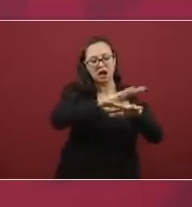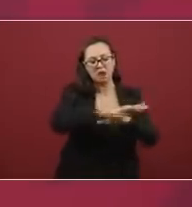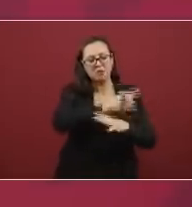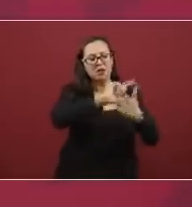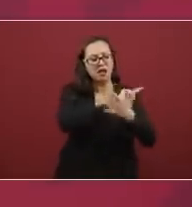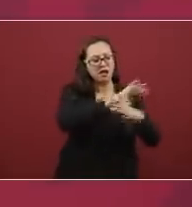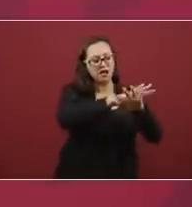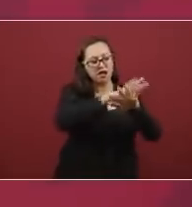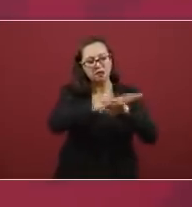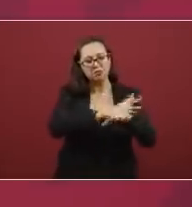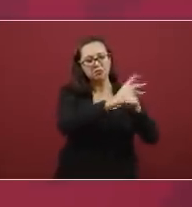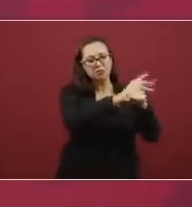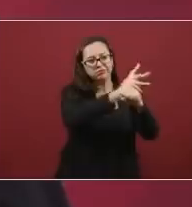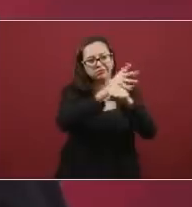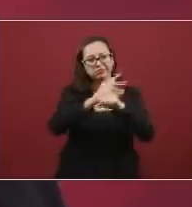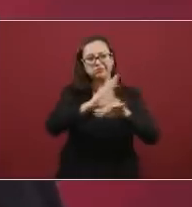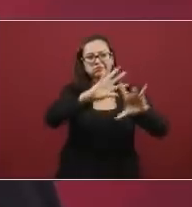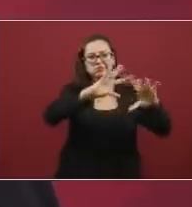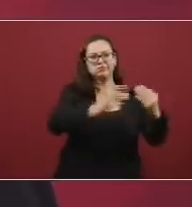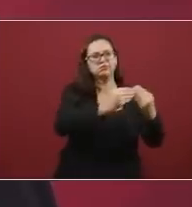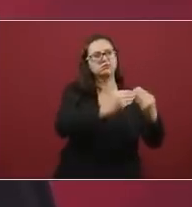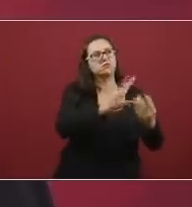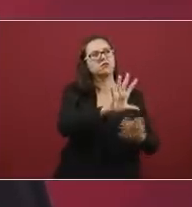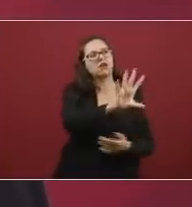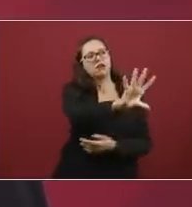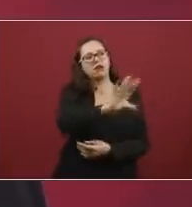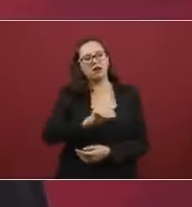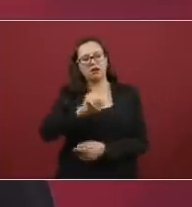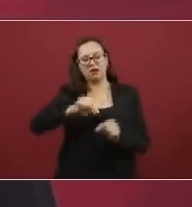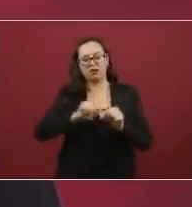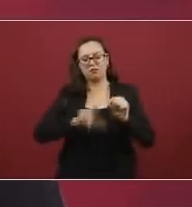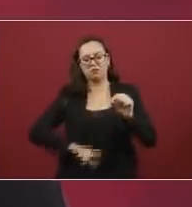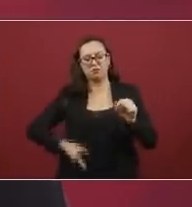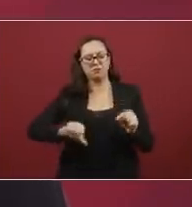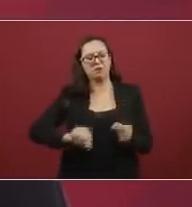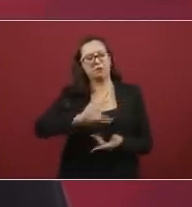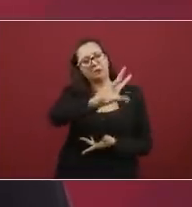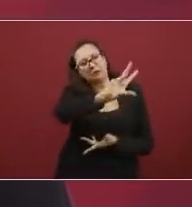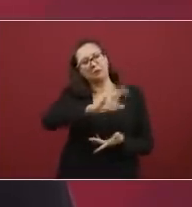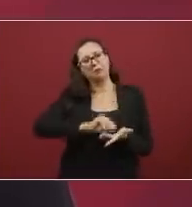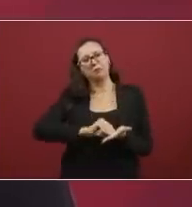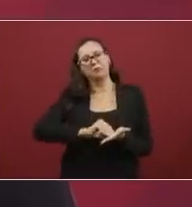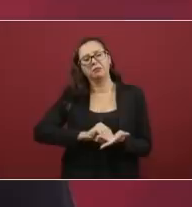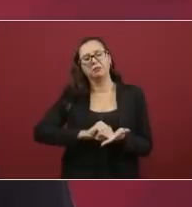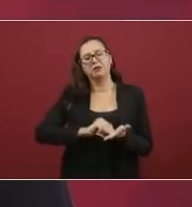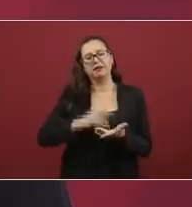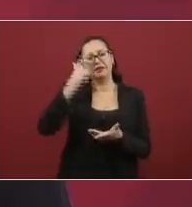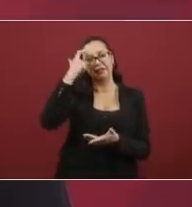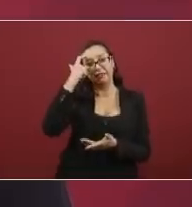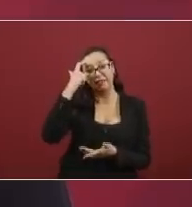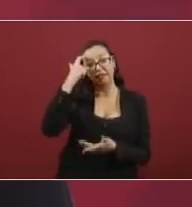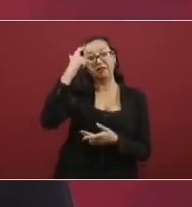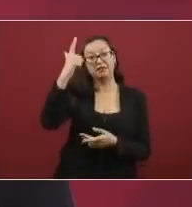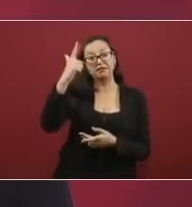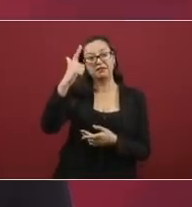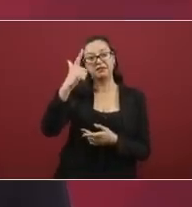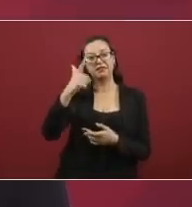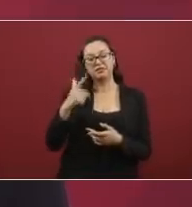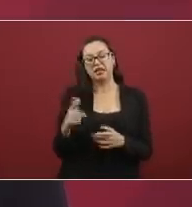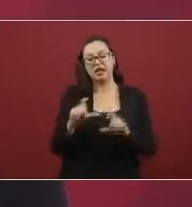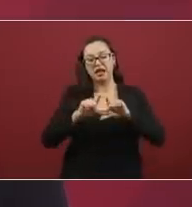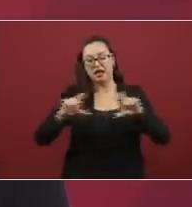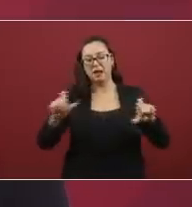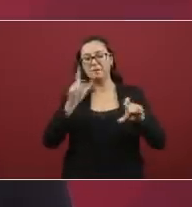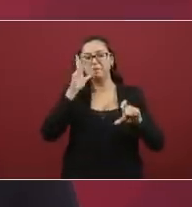que hasta es un plagio lo de la utilización de la palabra,